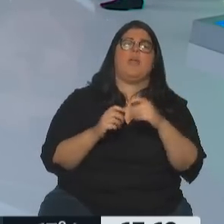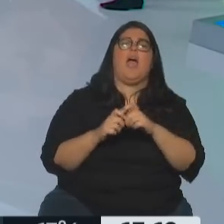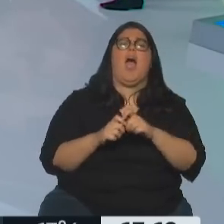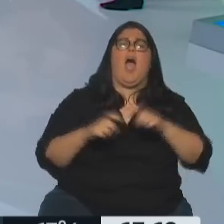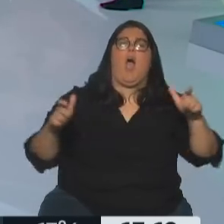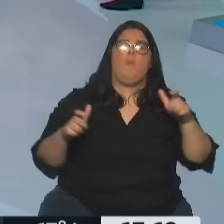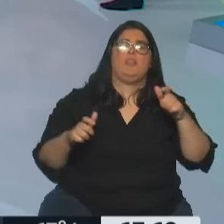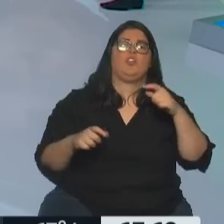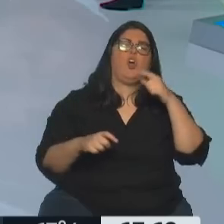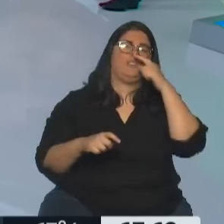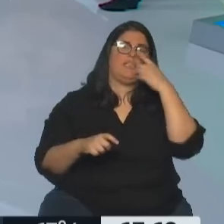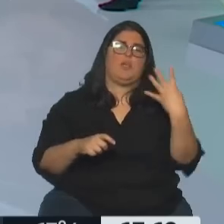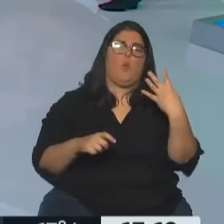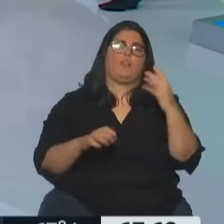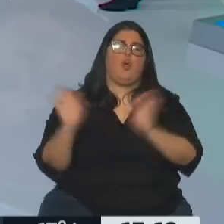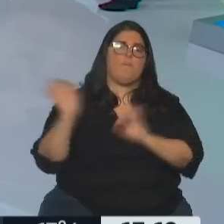474%. Existen